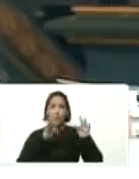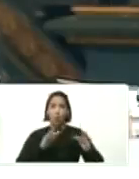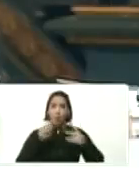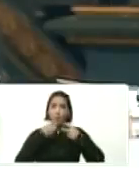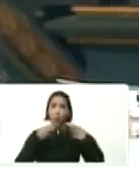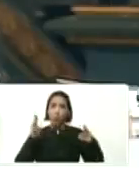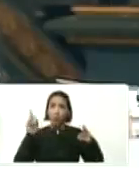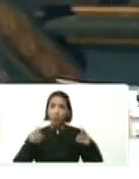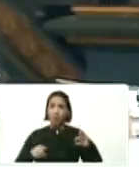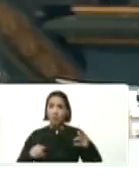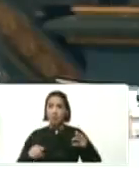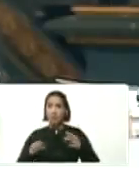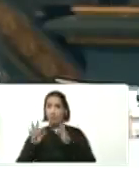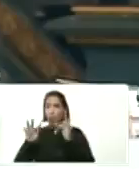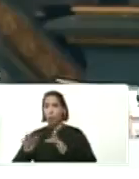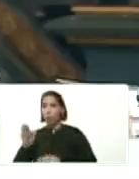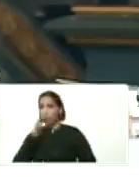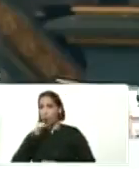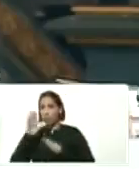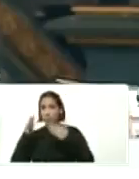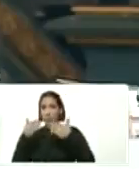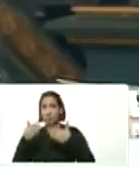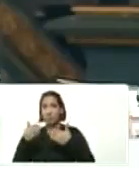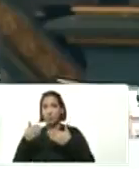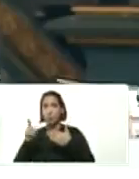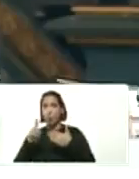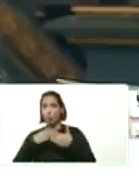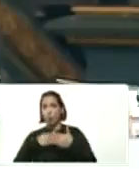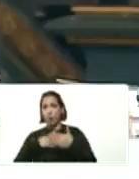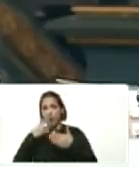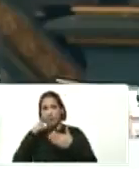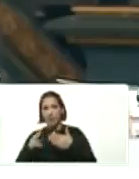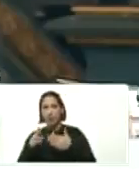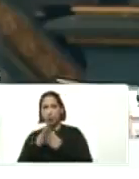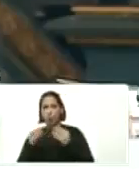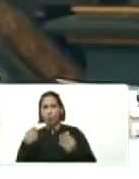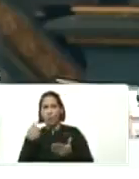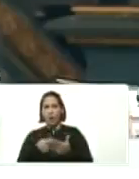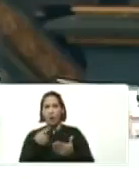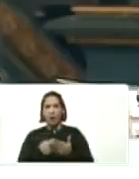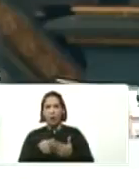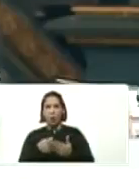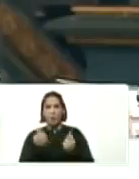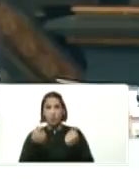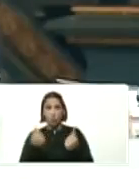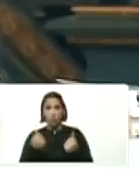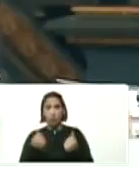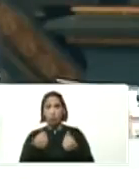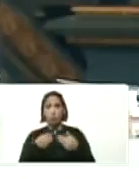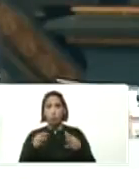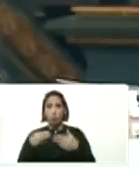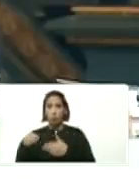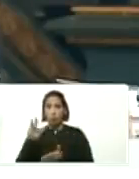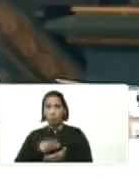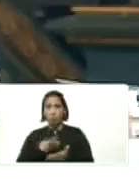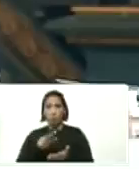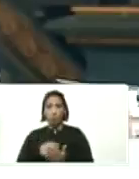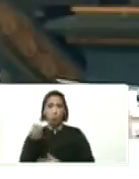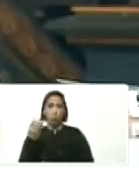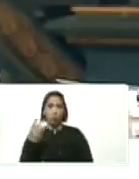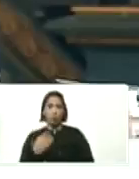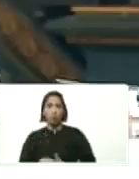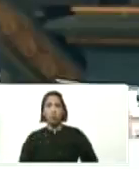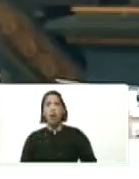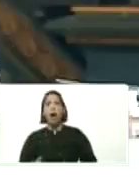como de manera no visible. Todo ello financiado con presupuesto público aprobado por el Congreso bajo el rubro de